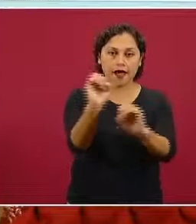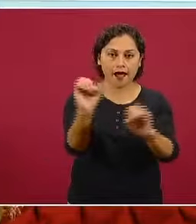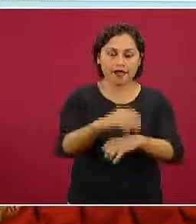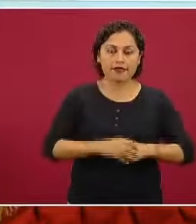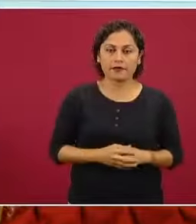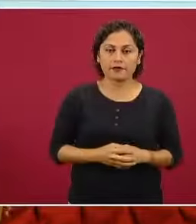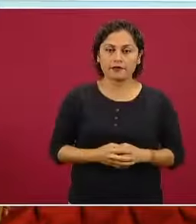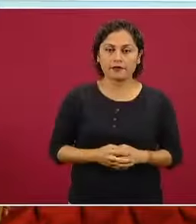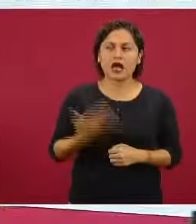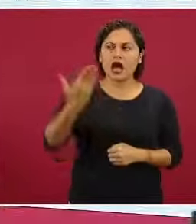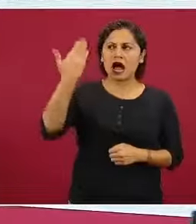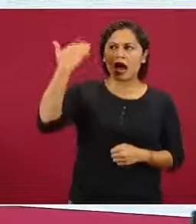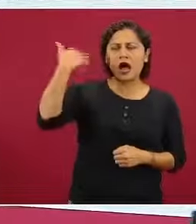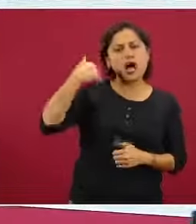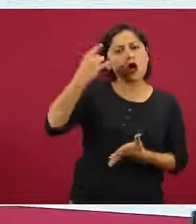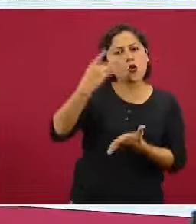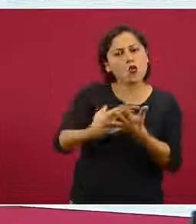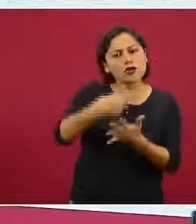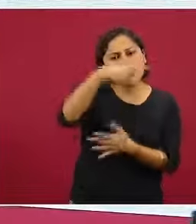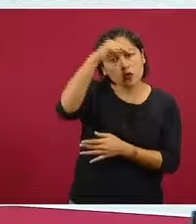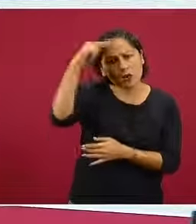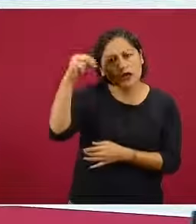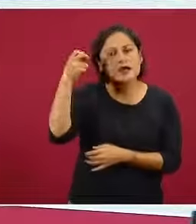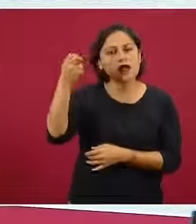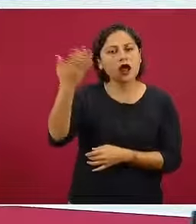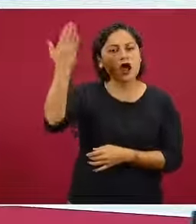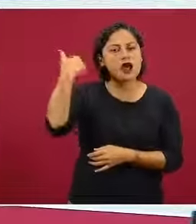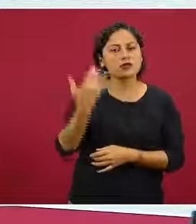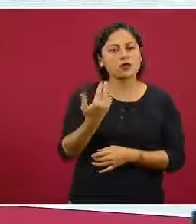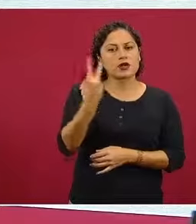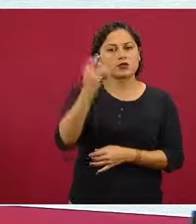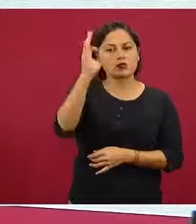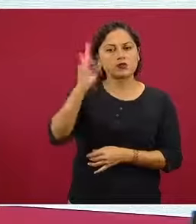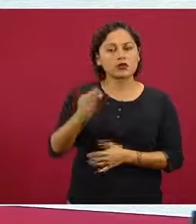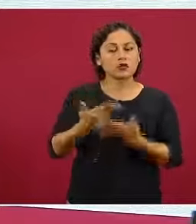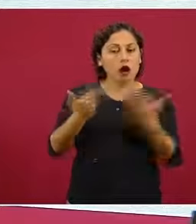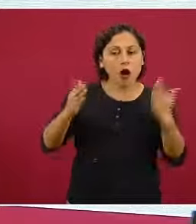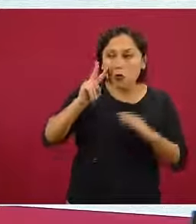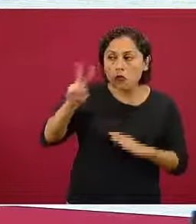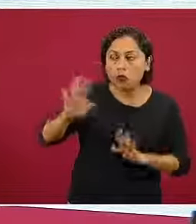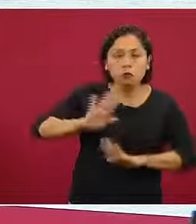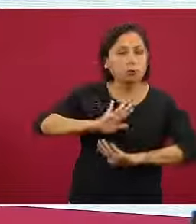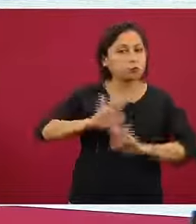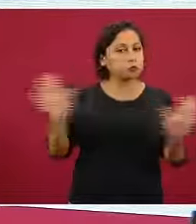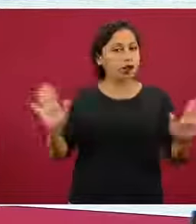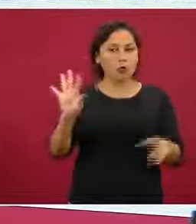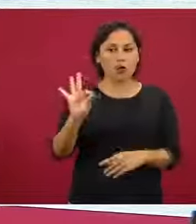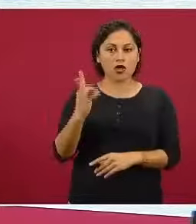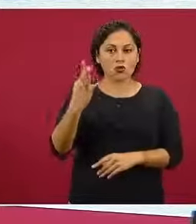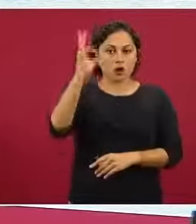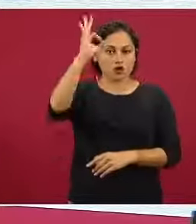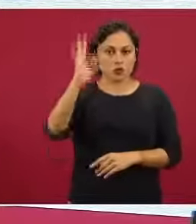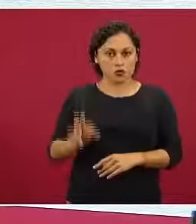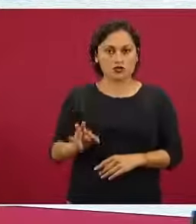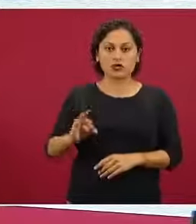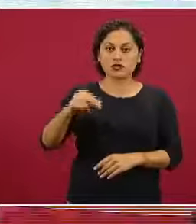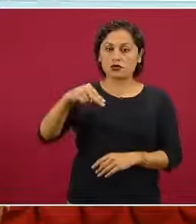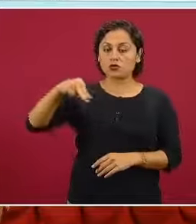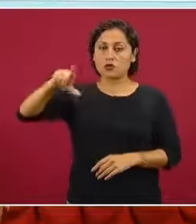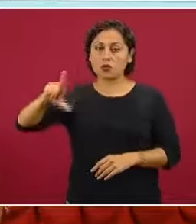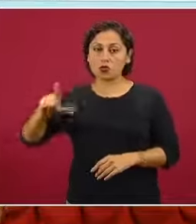nada más Nayarit, que estaba con 52%, hoy Nayarit tiene 44%, Nuevo León